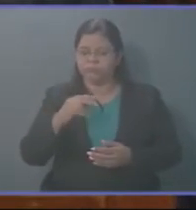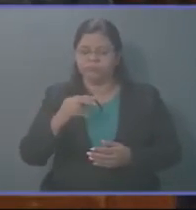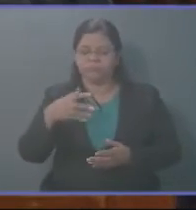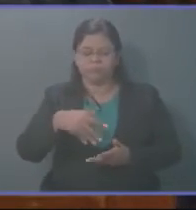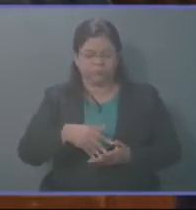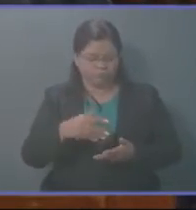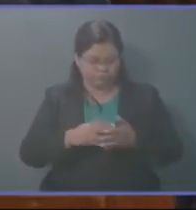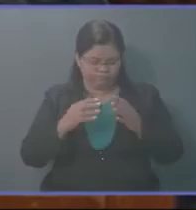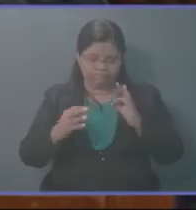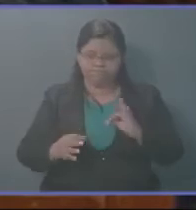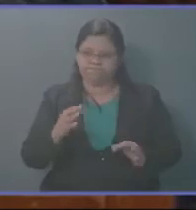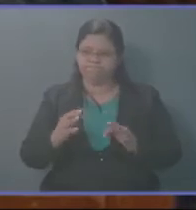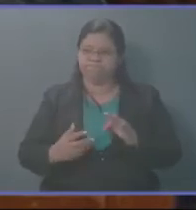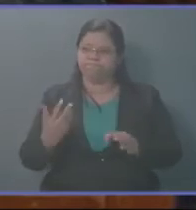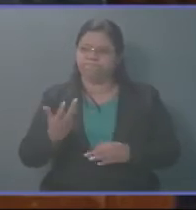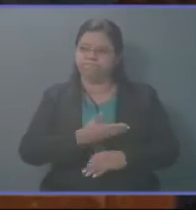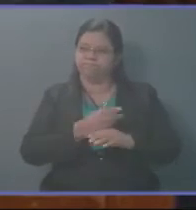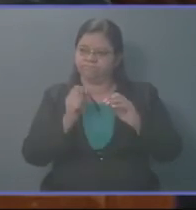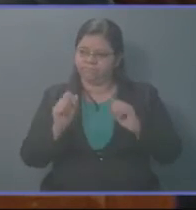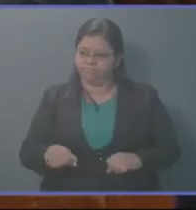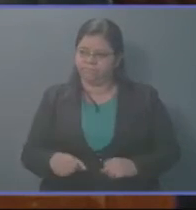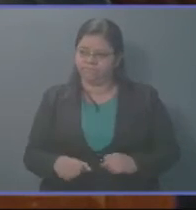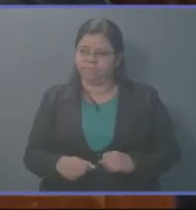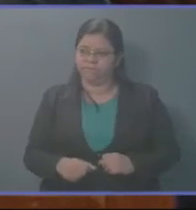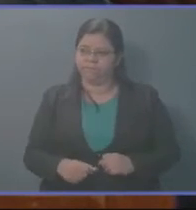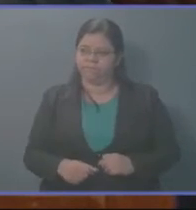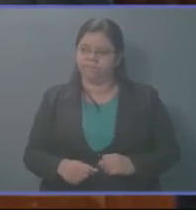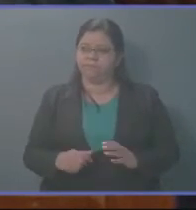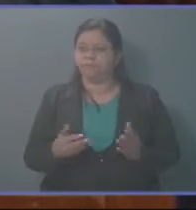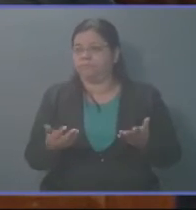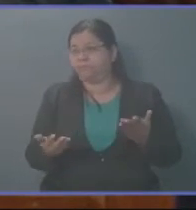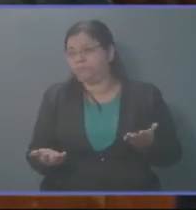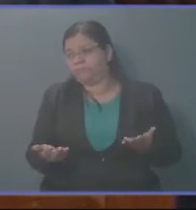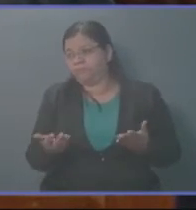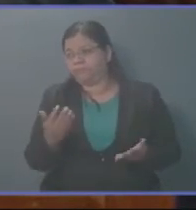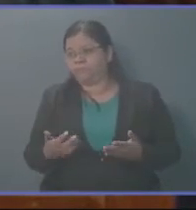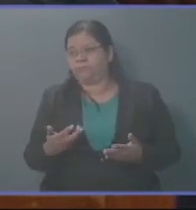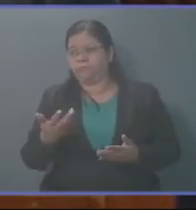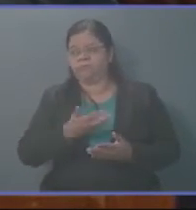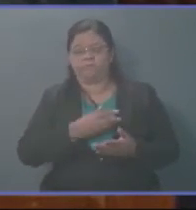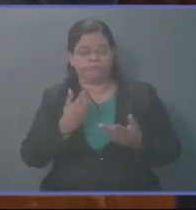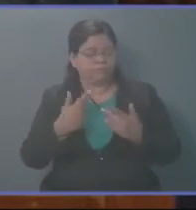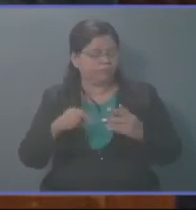juzgar de lo que somos capaces o de lo que no somos capaces los